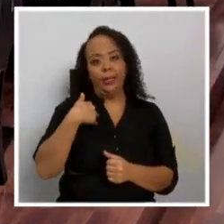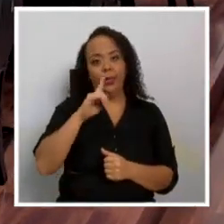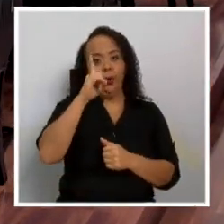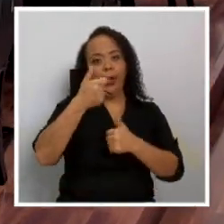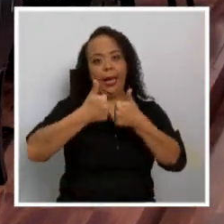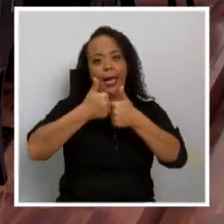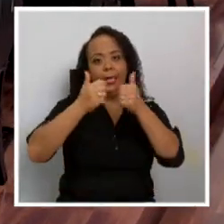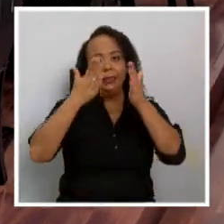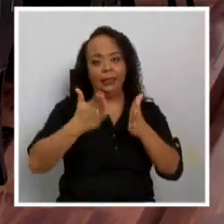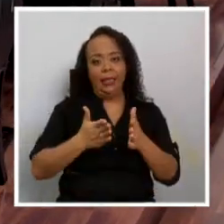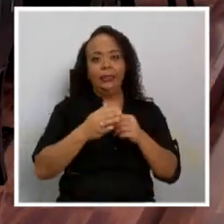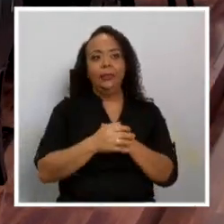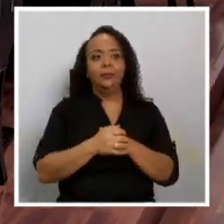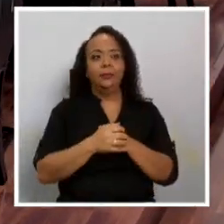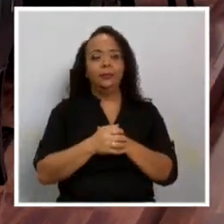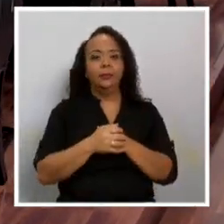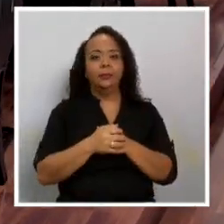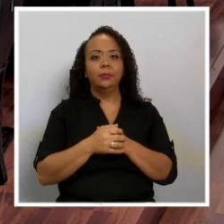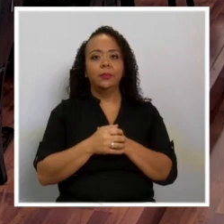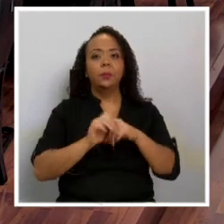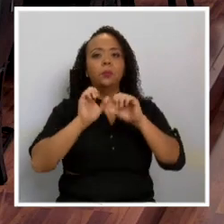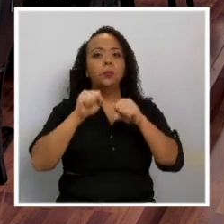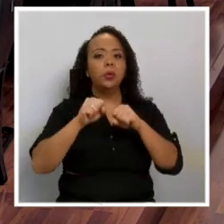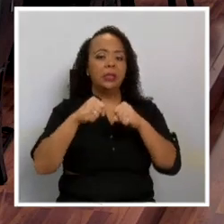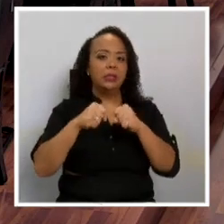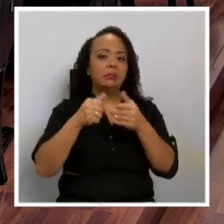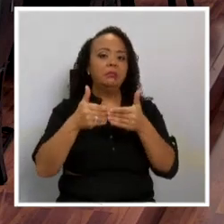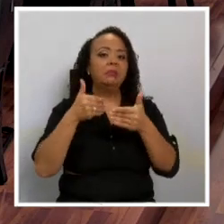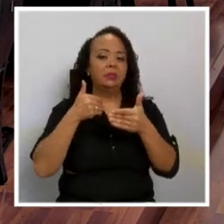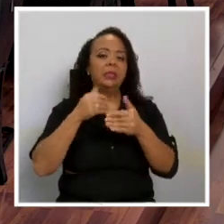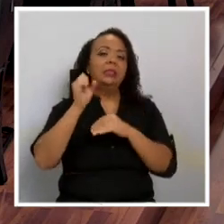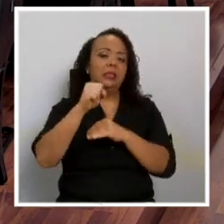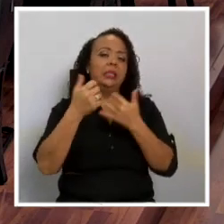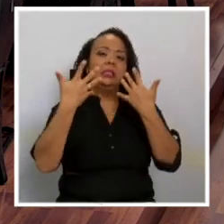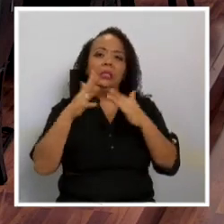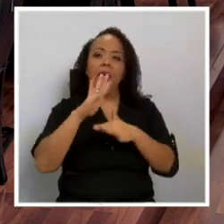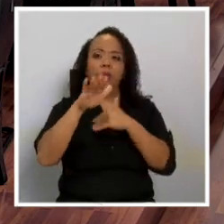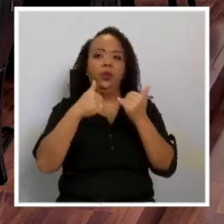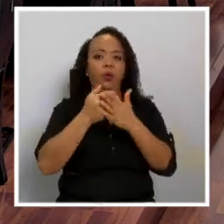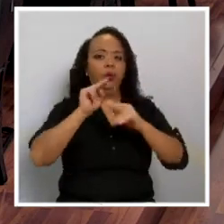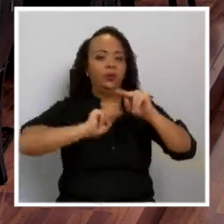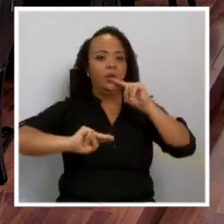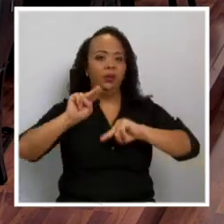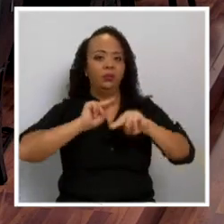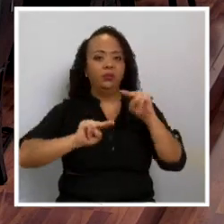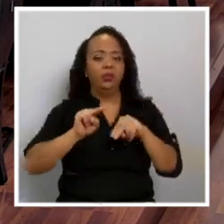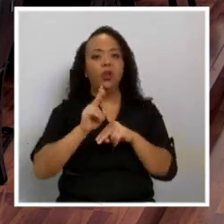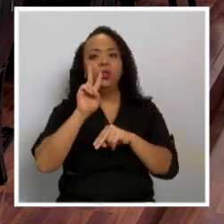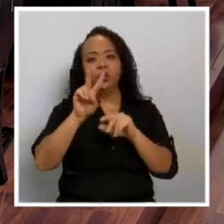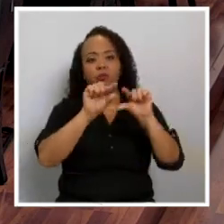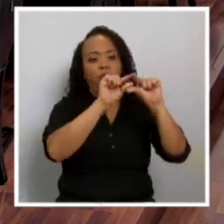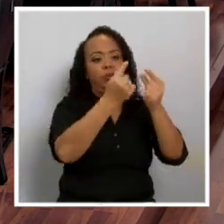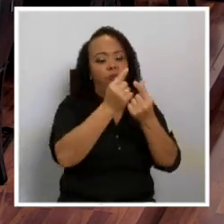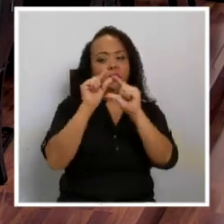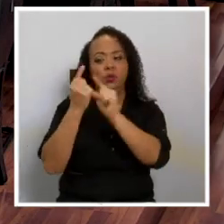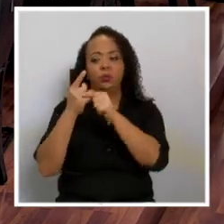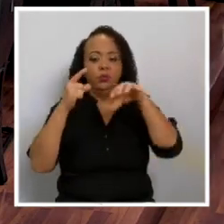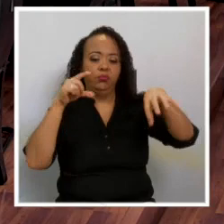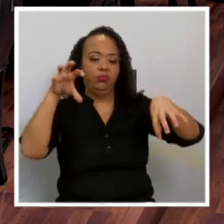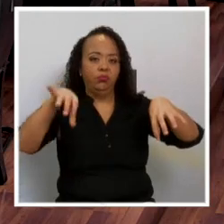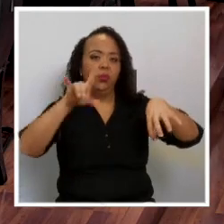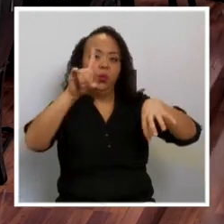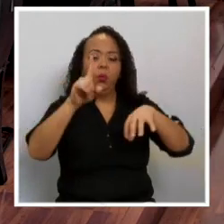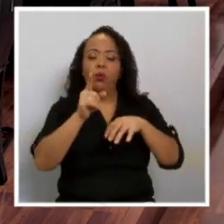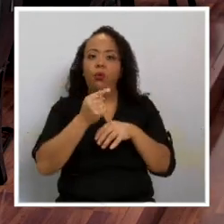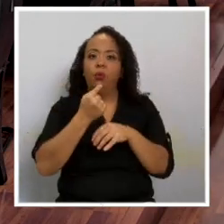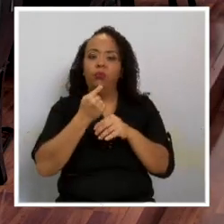candidata a la vicepresidencia podría ser la antesala de que efectivamente ya se negoció entre los dos bloques, porque además uno de ellos demostró